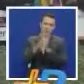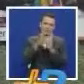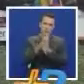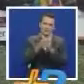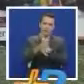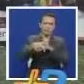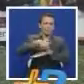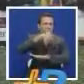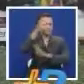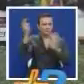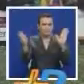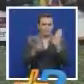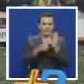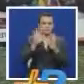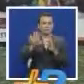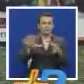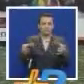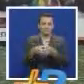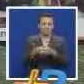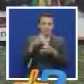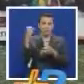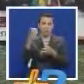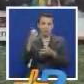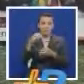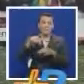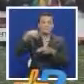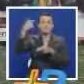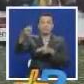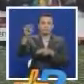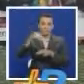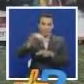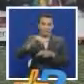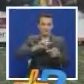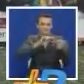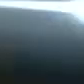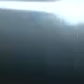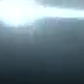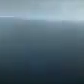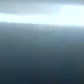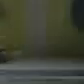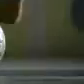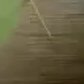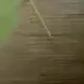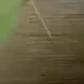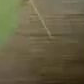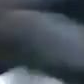paquete completo del equipo que el próximo martes se enfrenta a Holanda. ¡Feliz tarde!